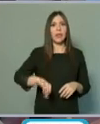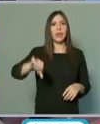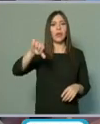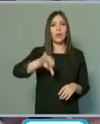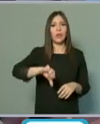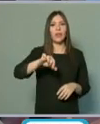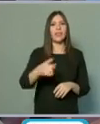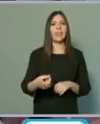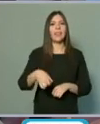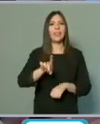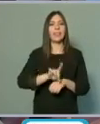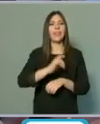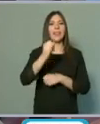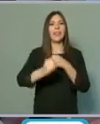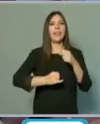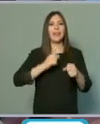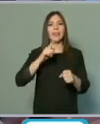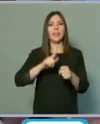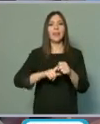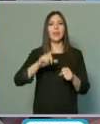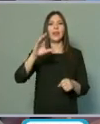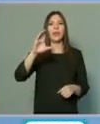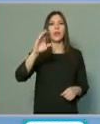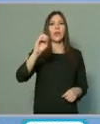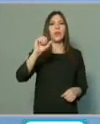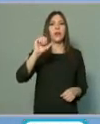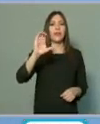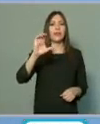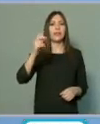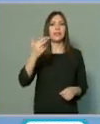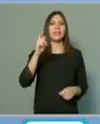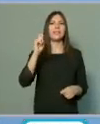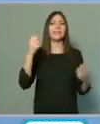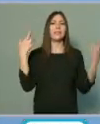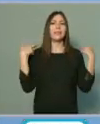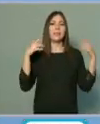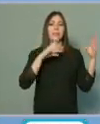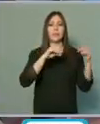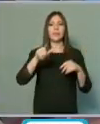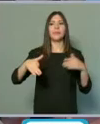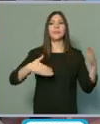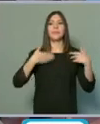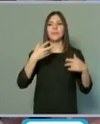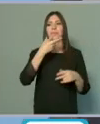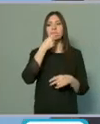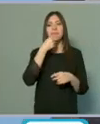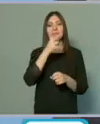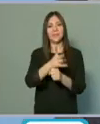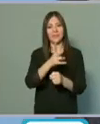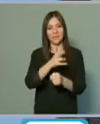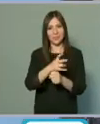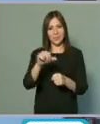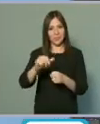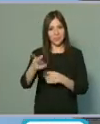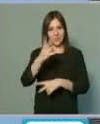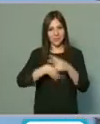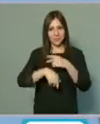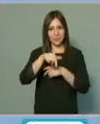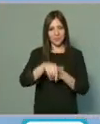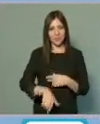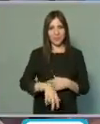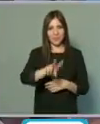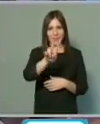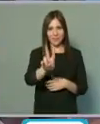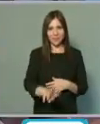hoy es el Día Internacional del Coach. Y por supuesto lo está celebrando nuestro colaborador invitado el día de hoy. Claro, y queremos de